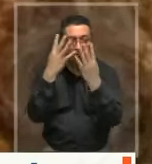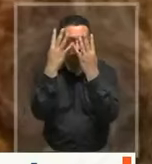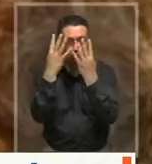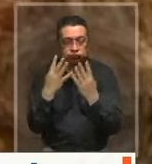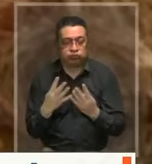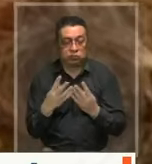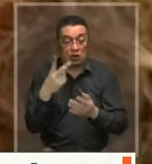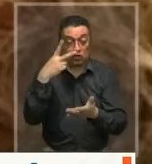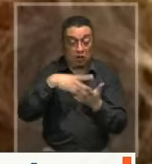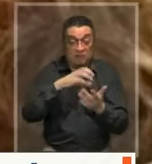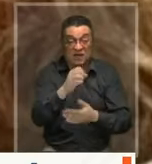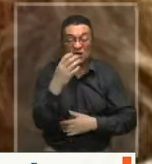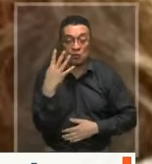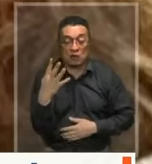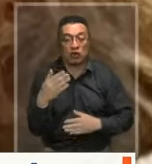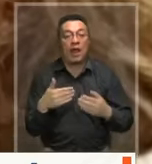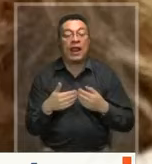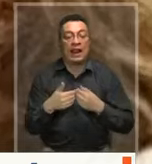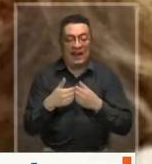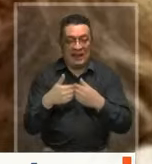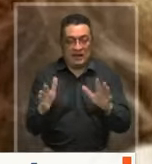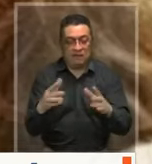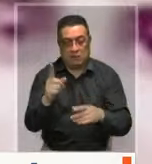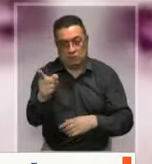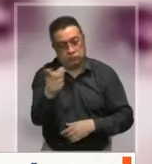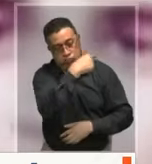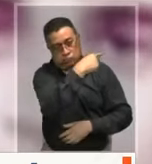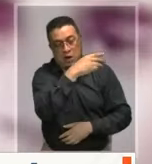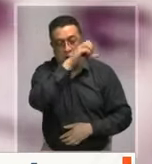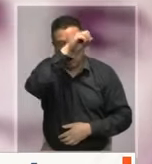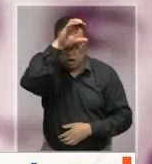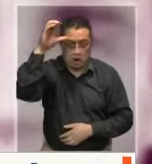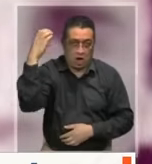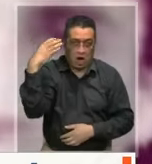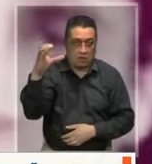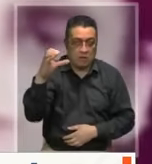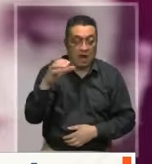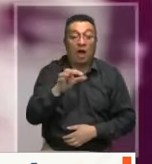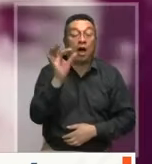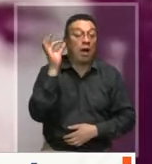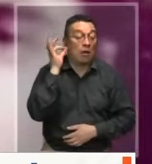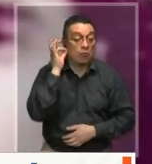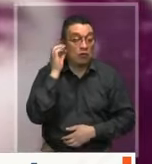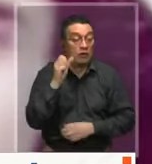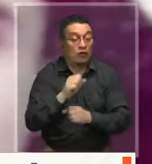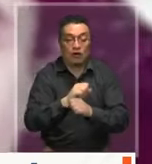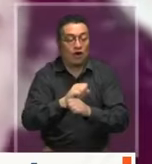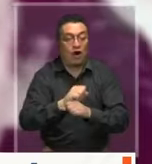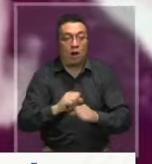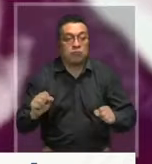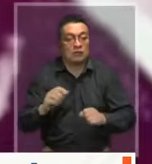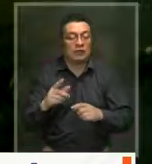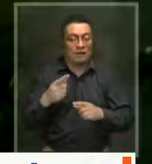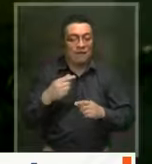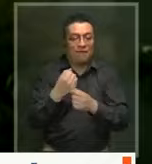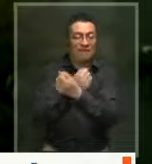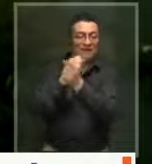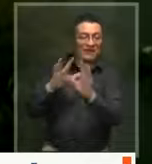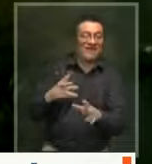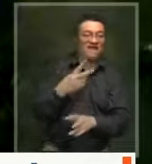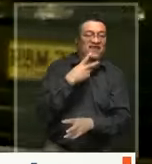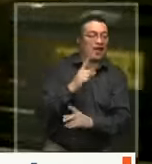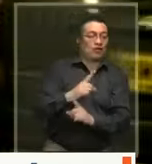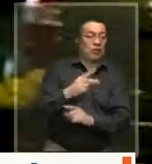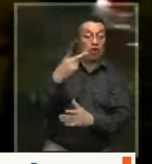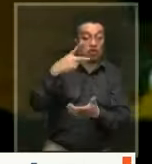En 2004 fue liberada y deportada a Colombia. Pero Griselda no pudo alejarse completamente de su historia de vida y en